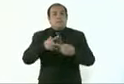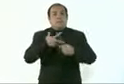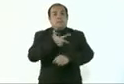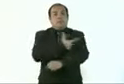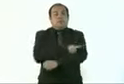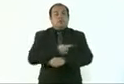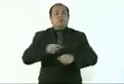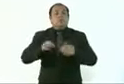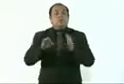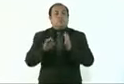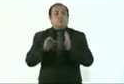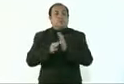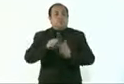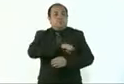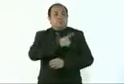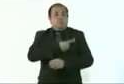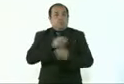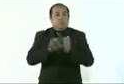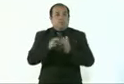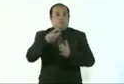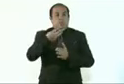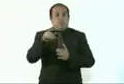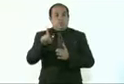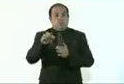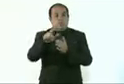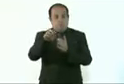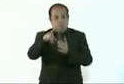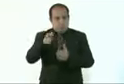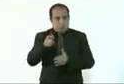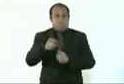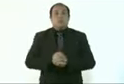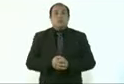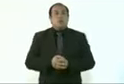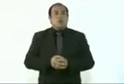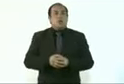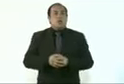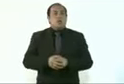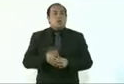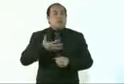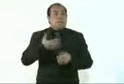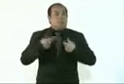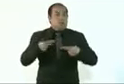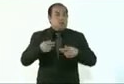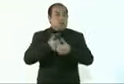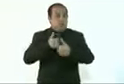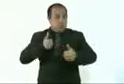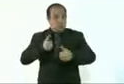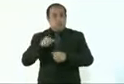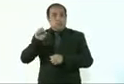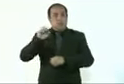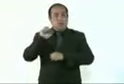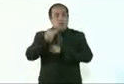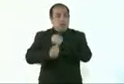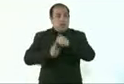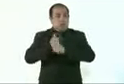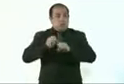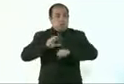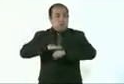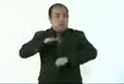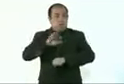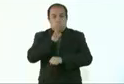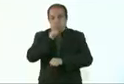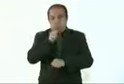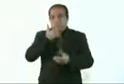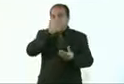mivacuna.salud.gov.mx. Siguiente. Y mismo caso, rezagados de 60 años y más que no hayan podido acudir por